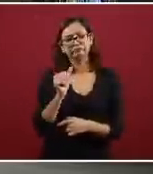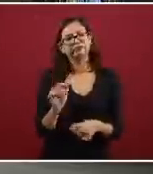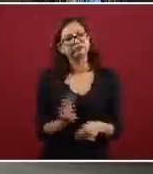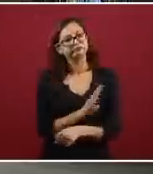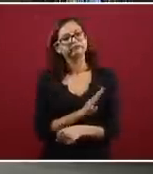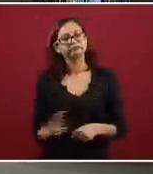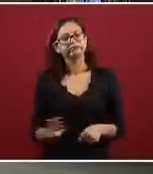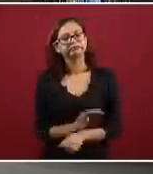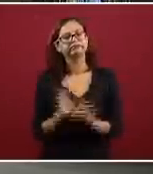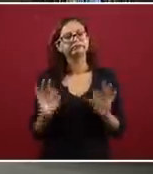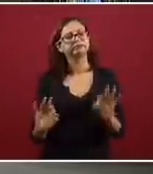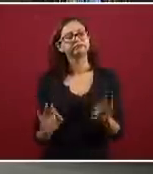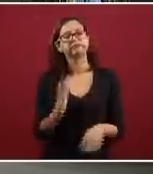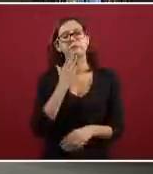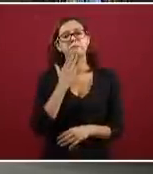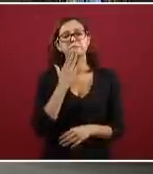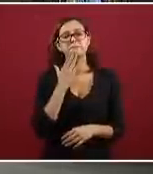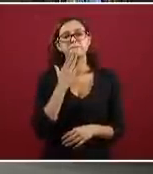que evitó,